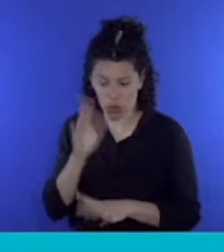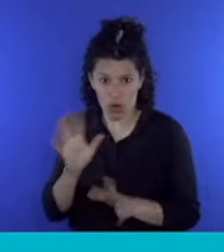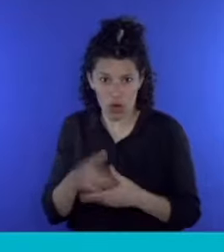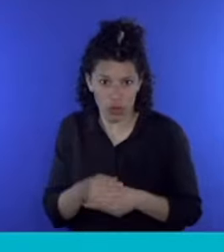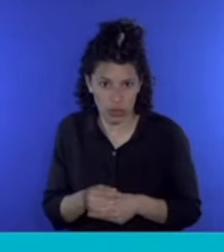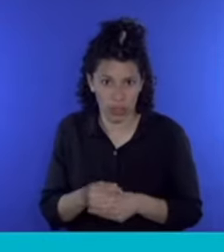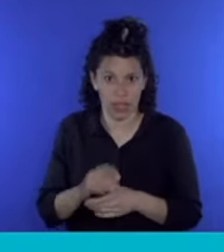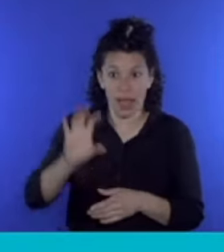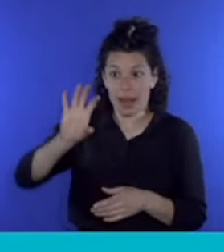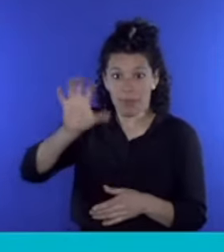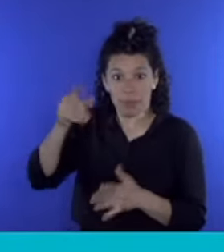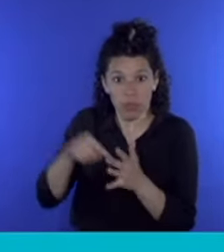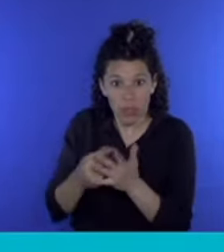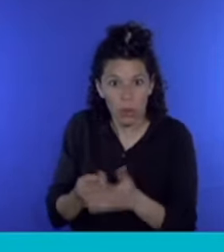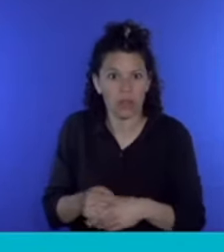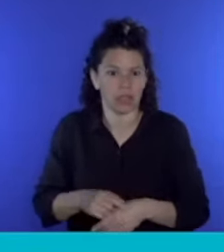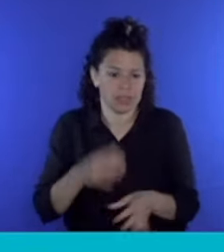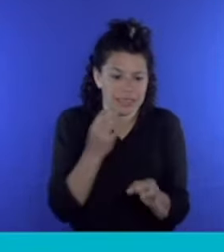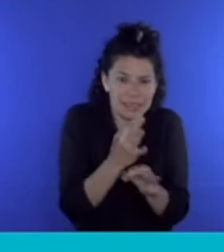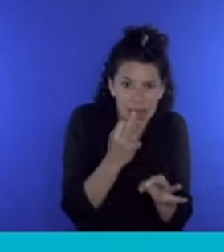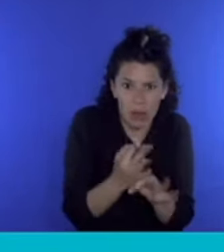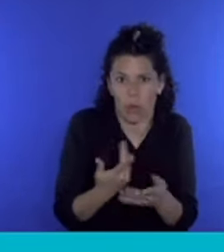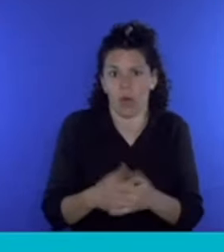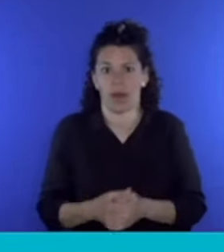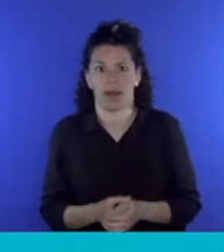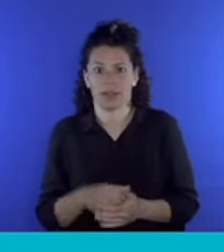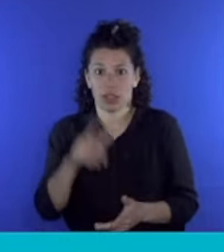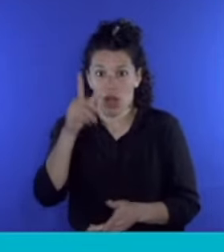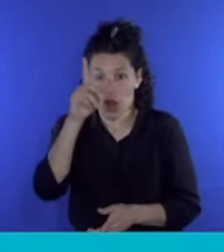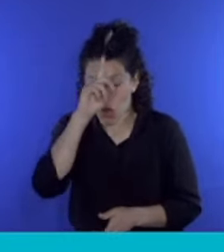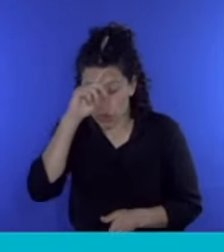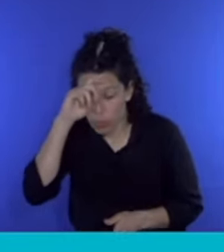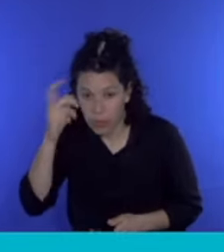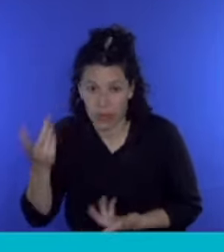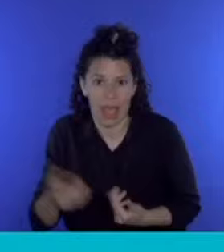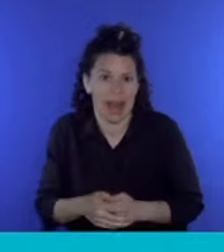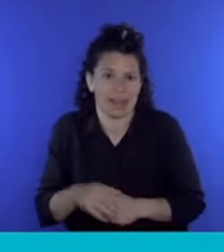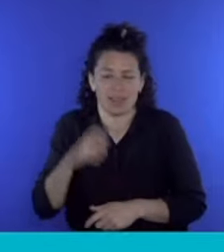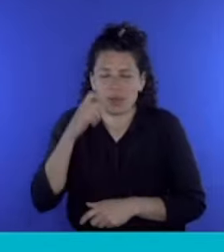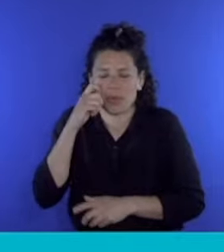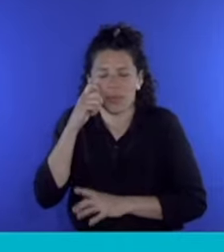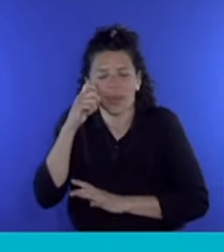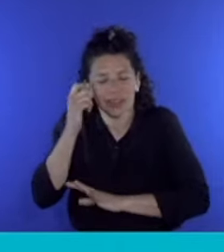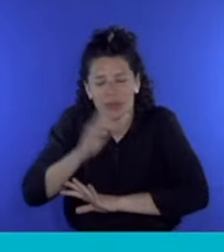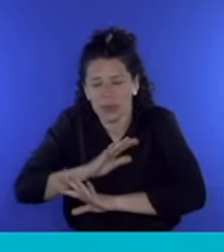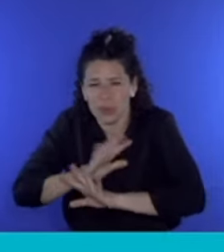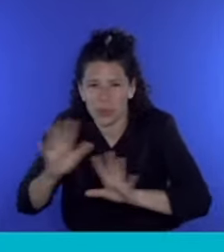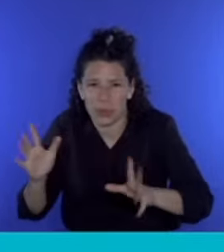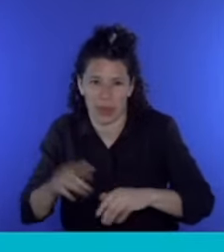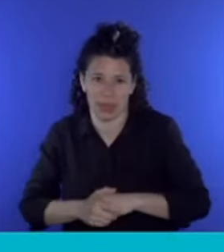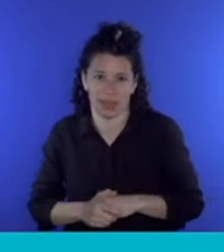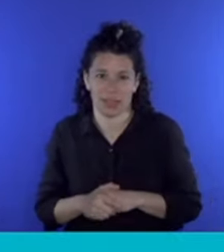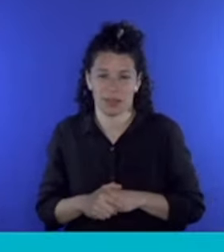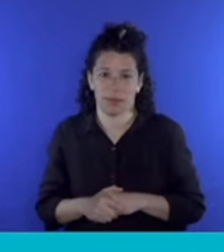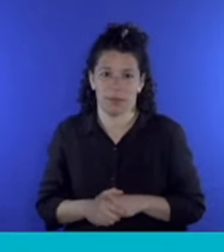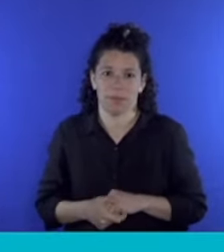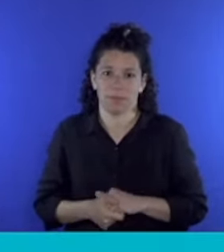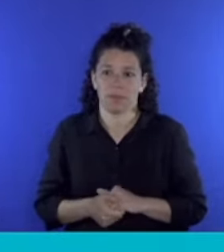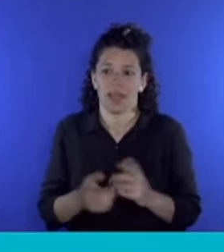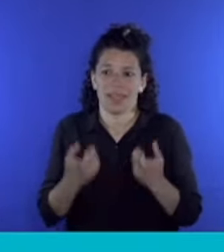en la provincia de Buenos Aires en las escuelas en los hospitales que da y amerita un